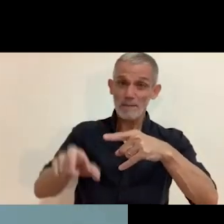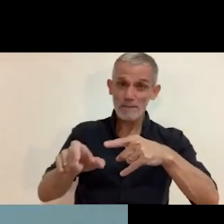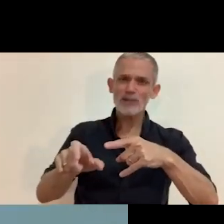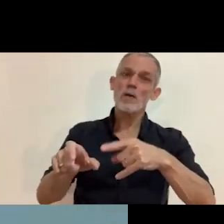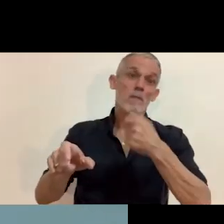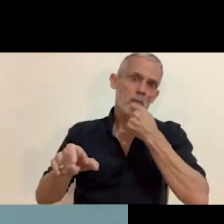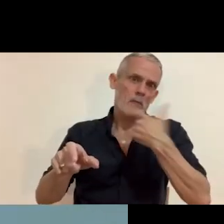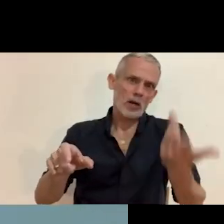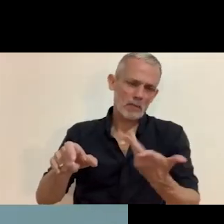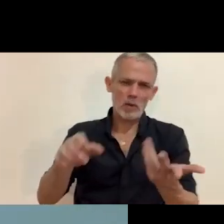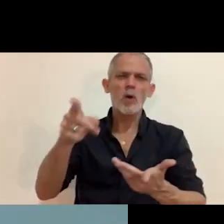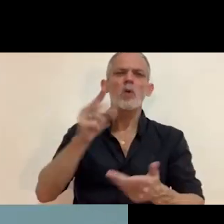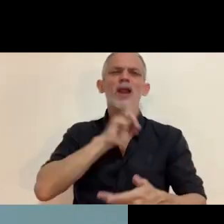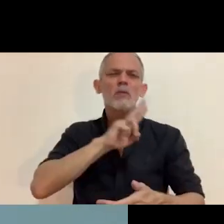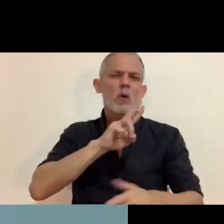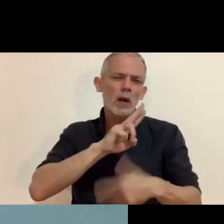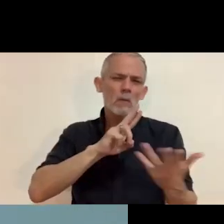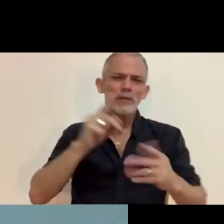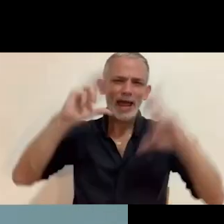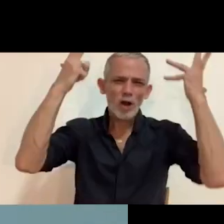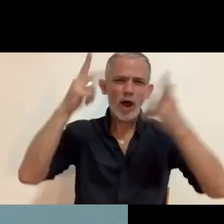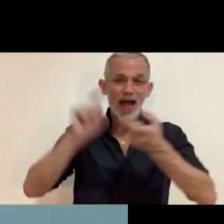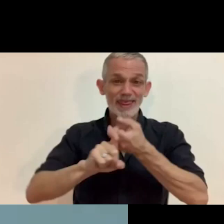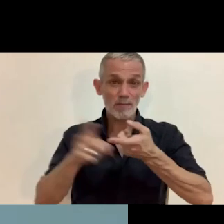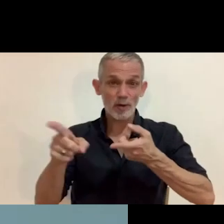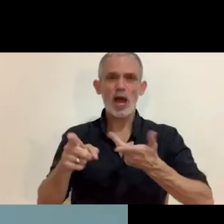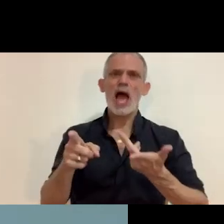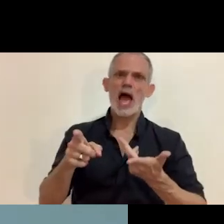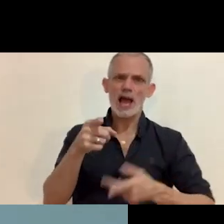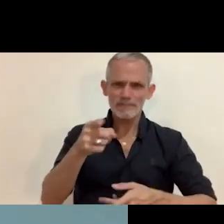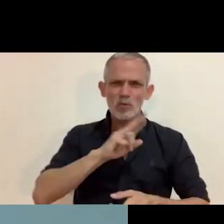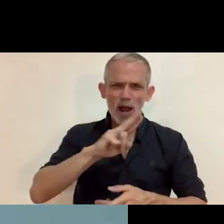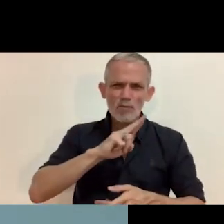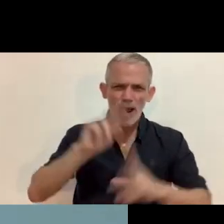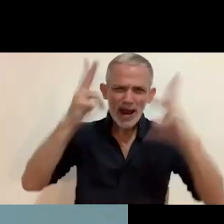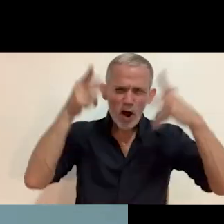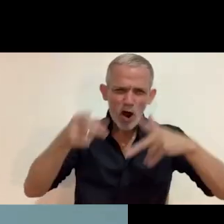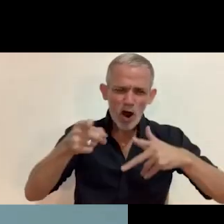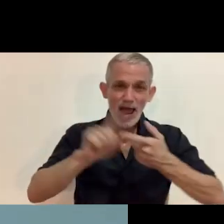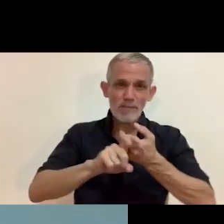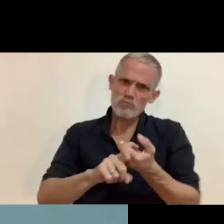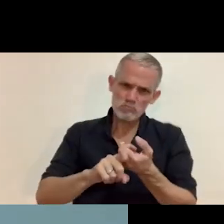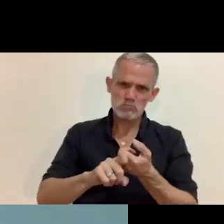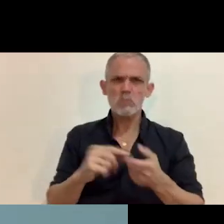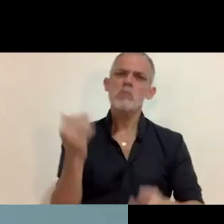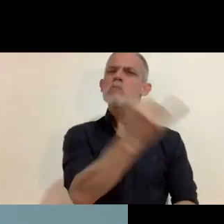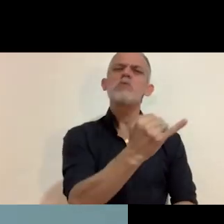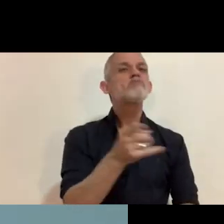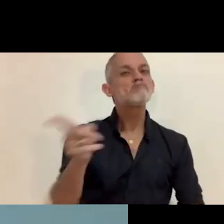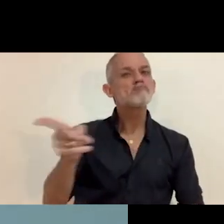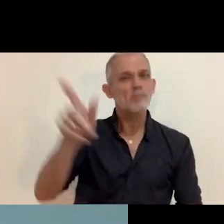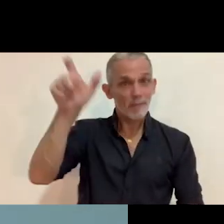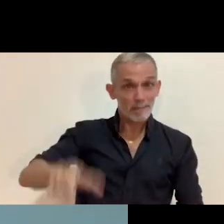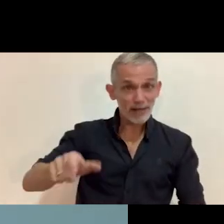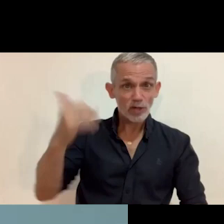ejemplo, no sé, una mujer que agarra y está enojada con el marido, entonces agarra y va y denuncia, y dice, esta persona